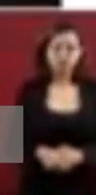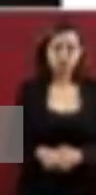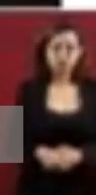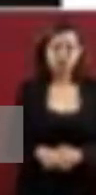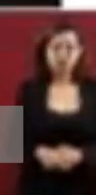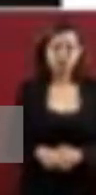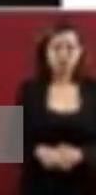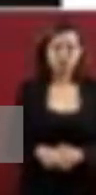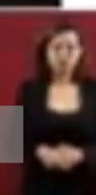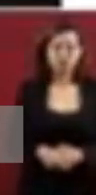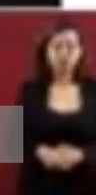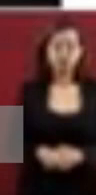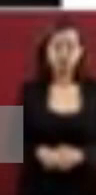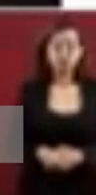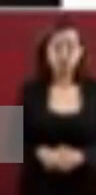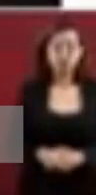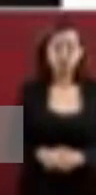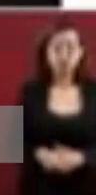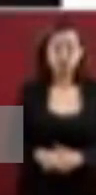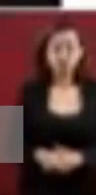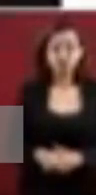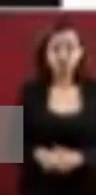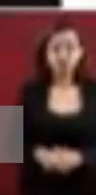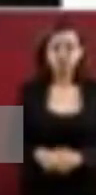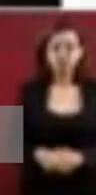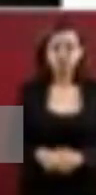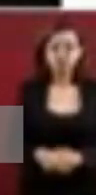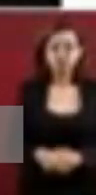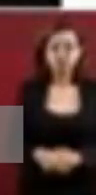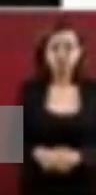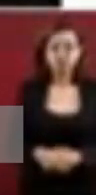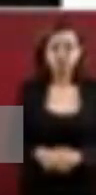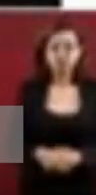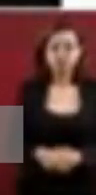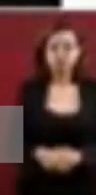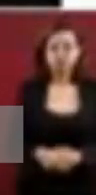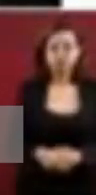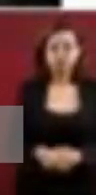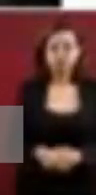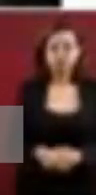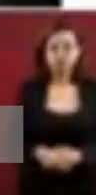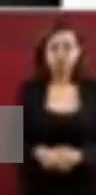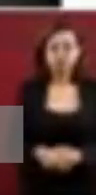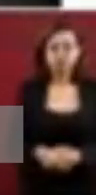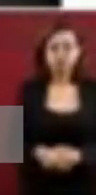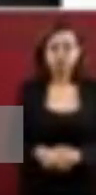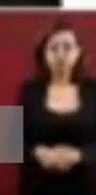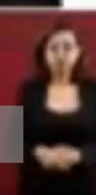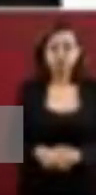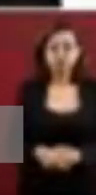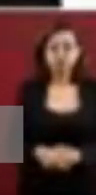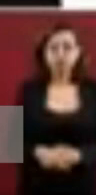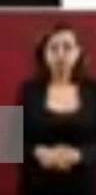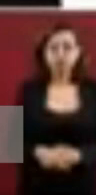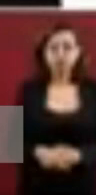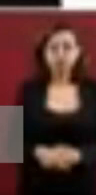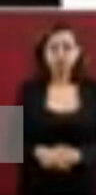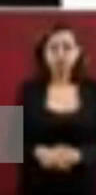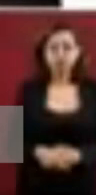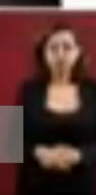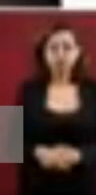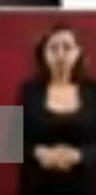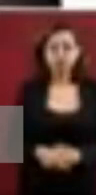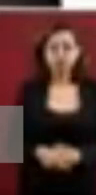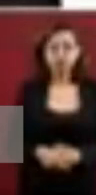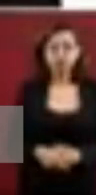incursionar en drogas sintéticas como la metanfetamina y el fentanilo Ovidio Guzmán conocido como El ratón es acosado de